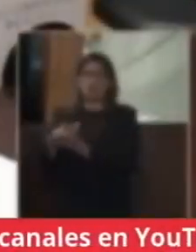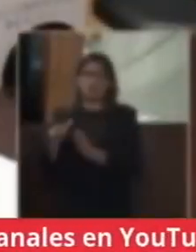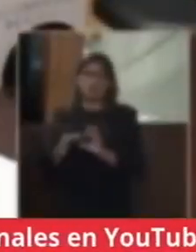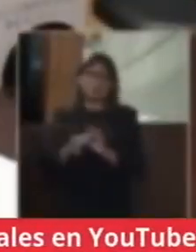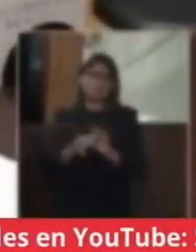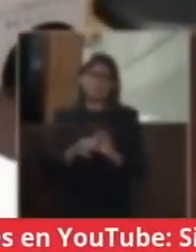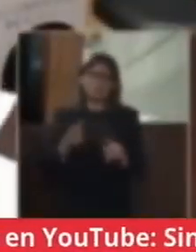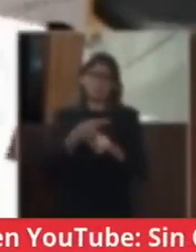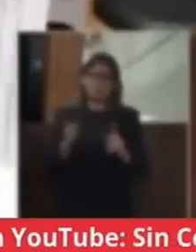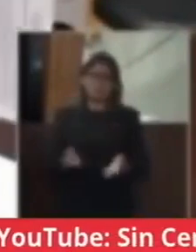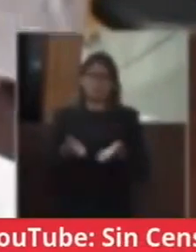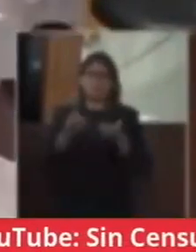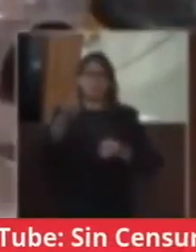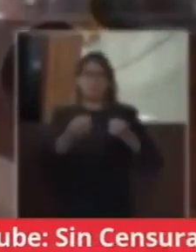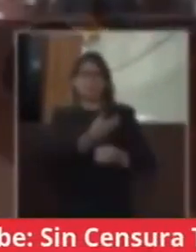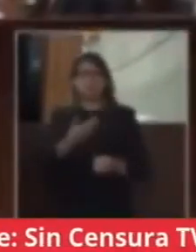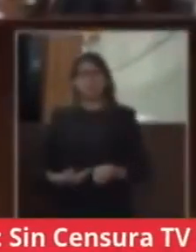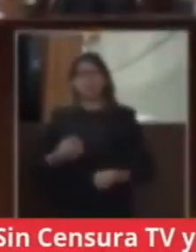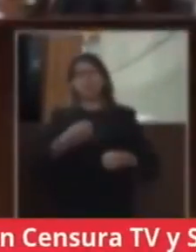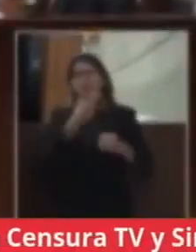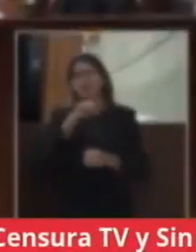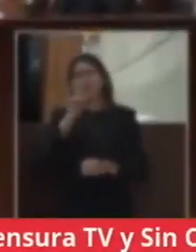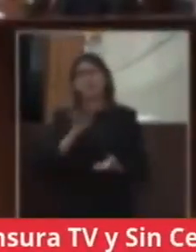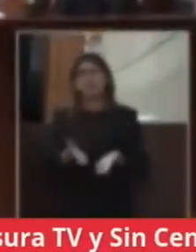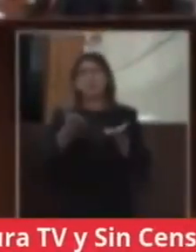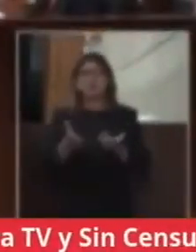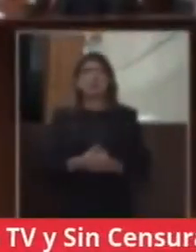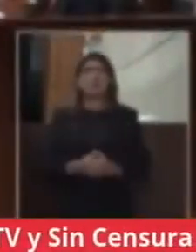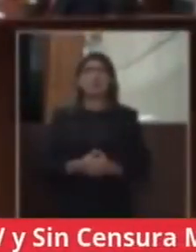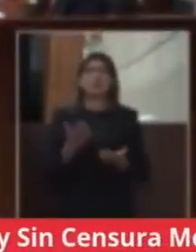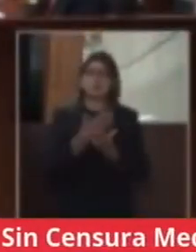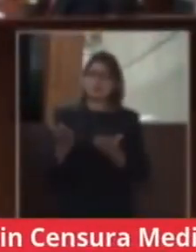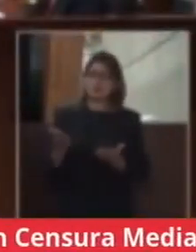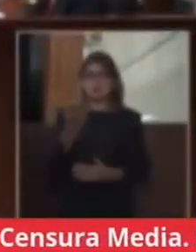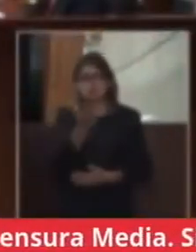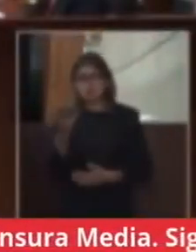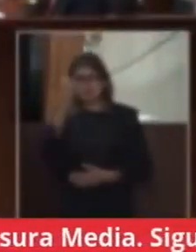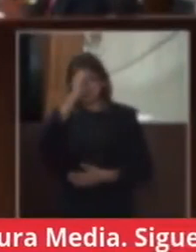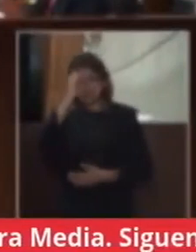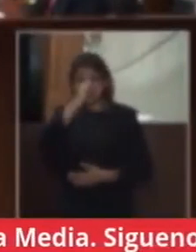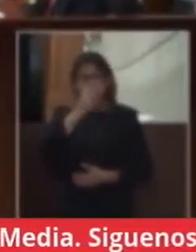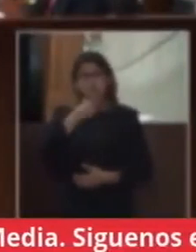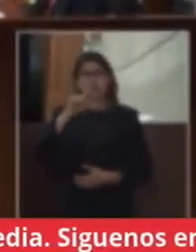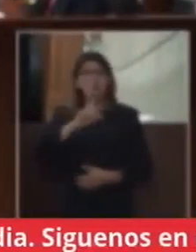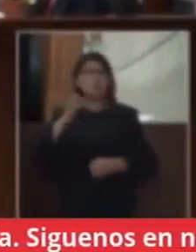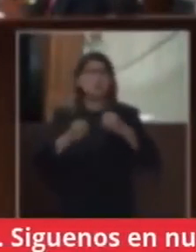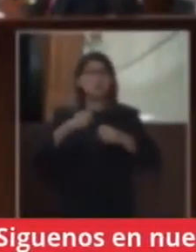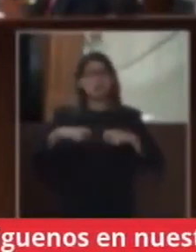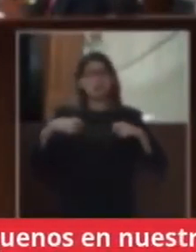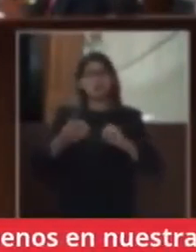California, en Campeche, en Nuevo León y en Tlaxcala. Y